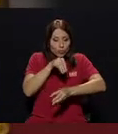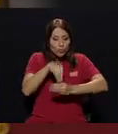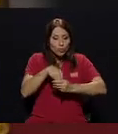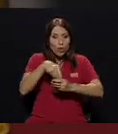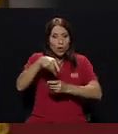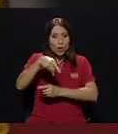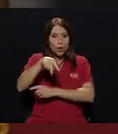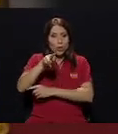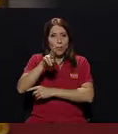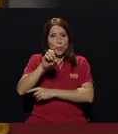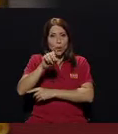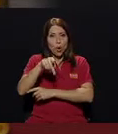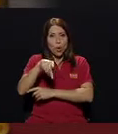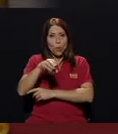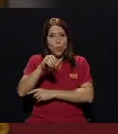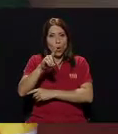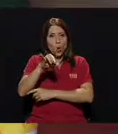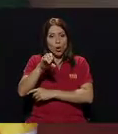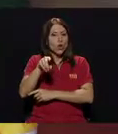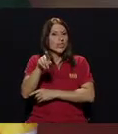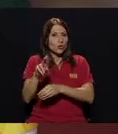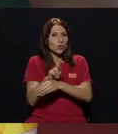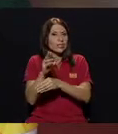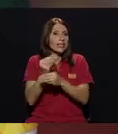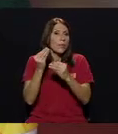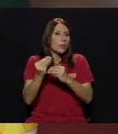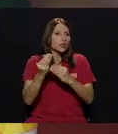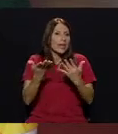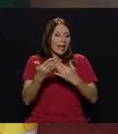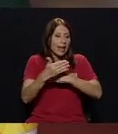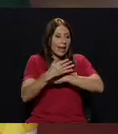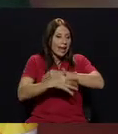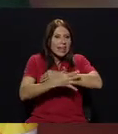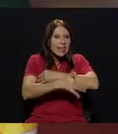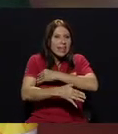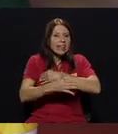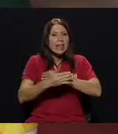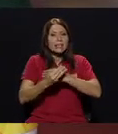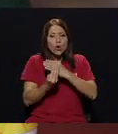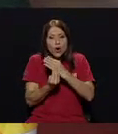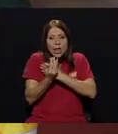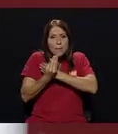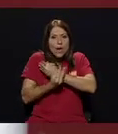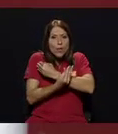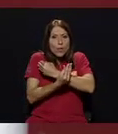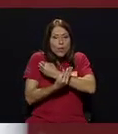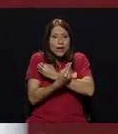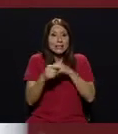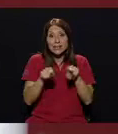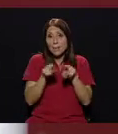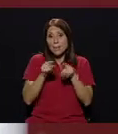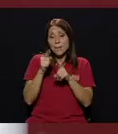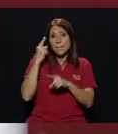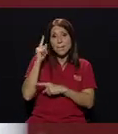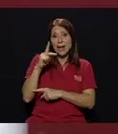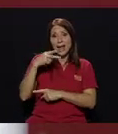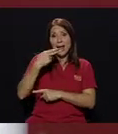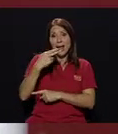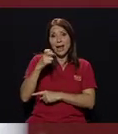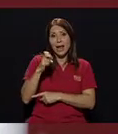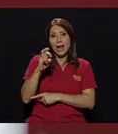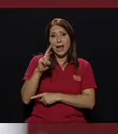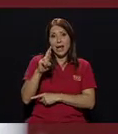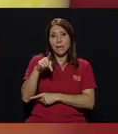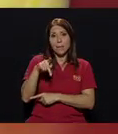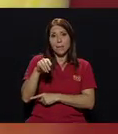rescatar estas propiedades que tiene, se utiliza mucho en lo que son heridas y quemaduras. Para el herpes también es muy bueno por la gran capacidad